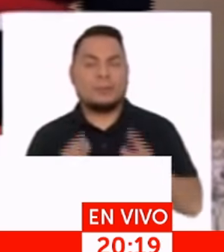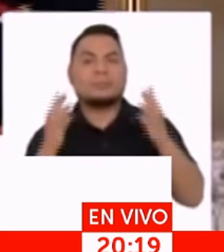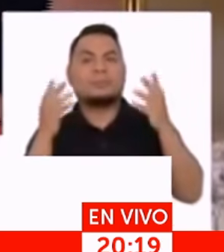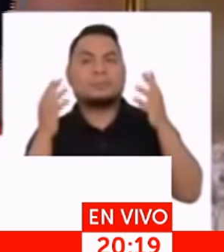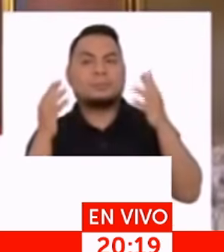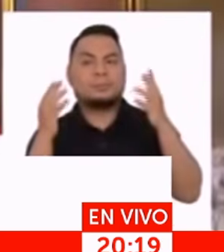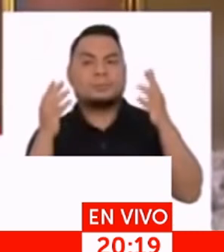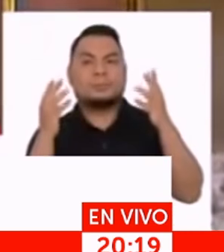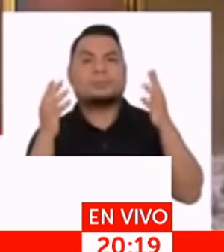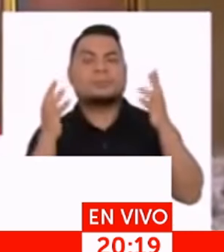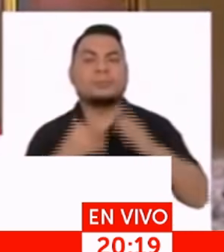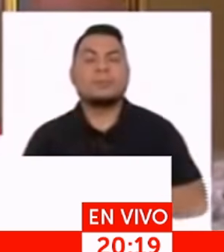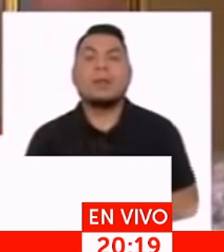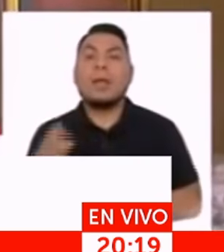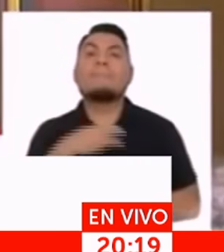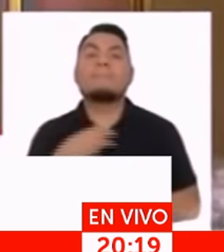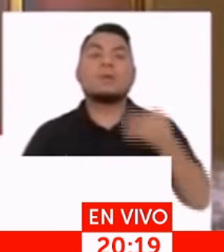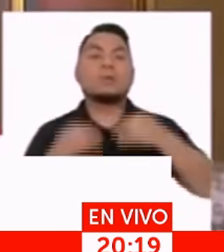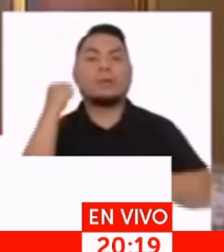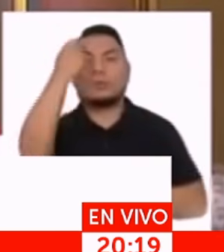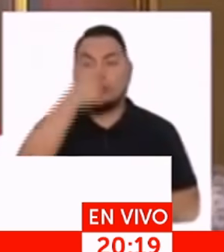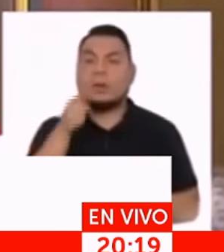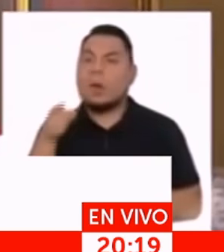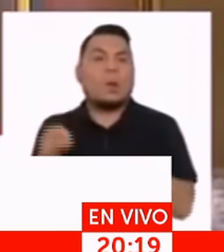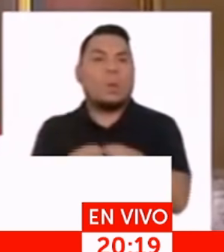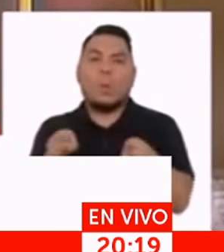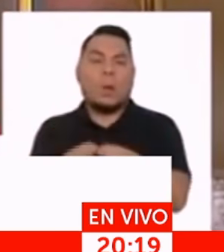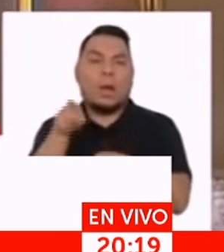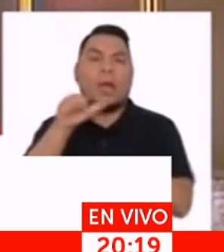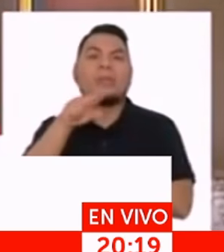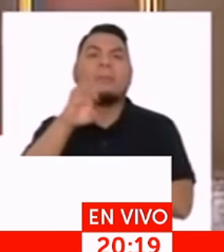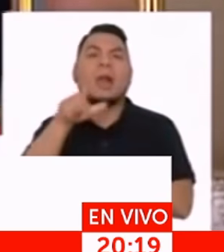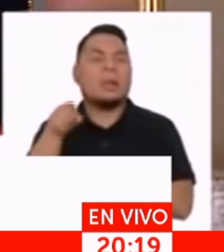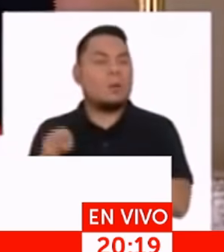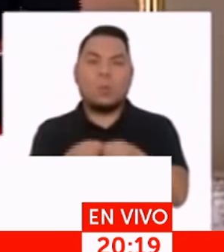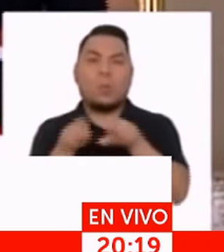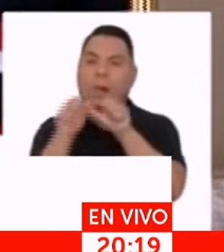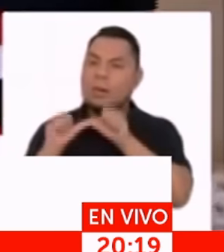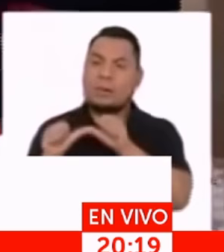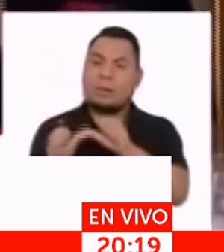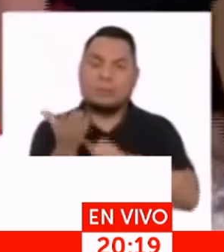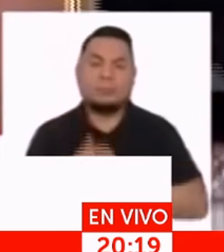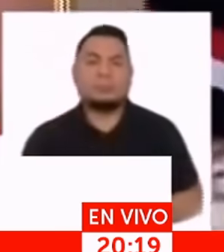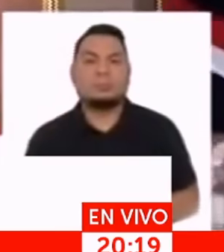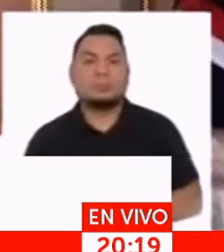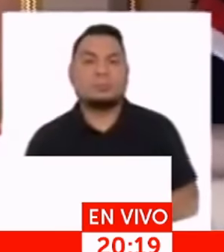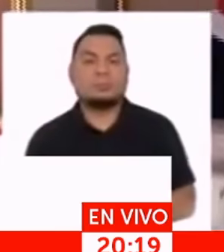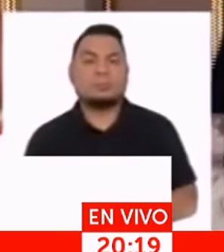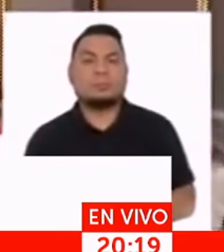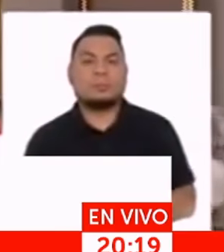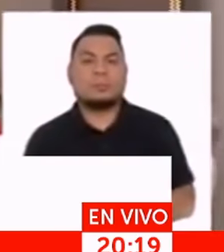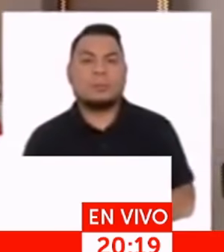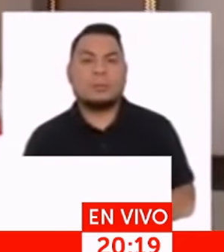de justicia el doctor Aníbal Torres. Él es nuevamente nombrado ministro en esta